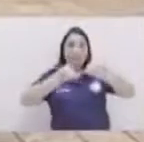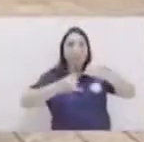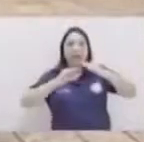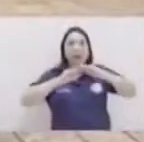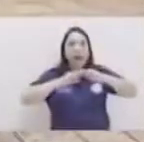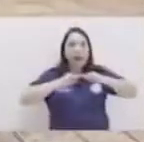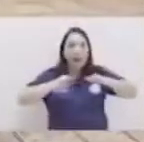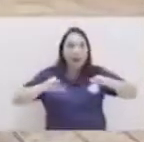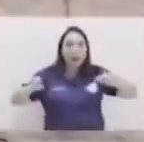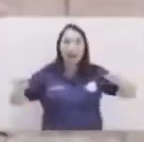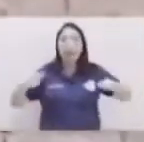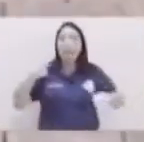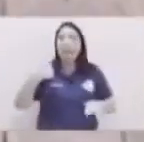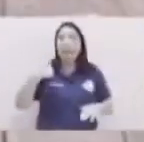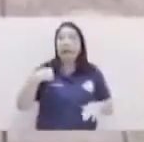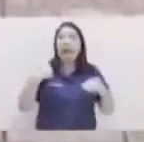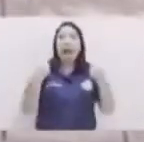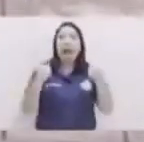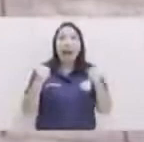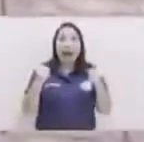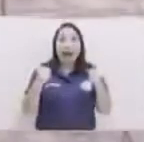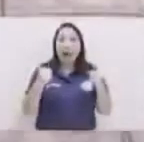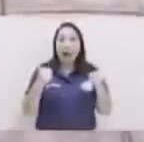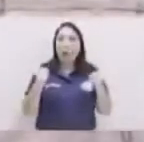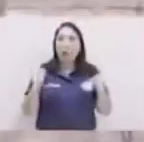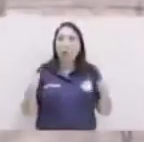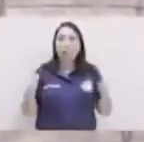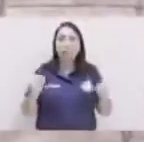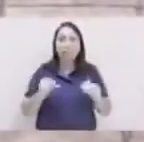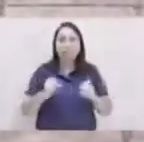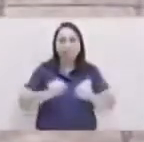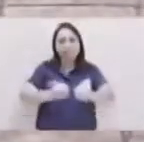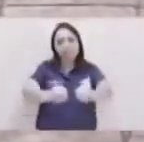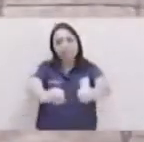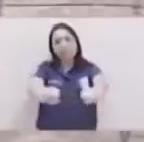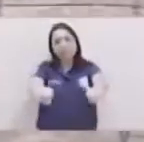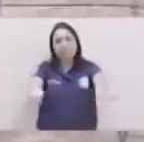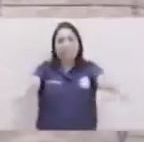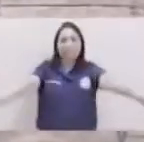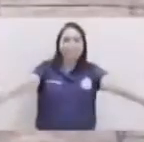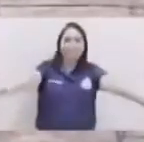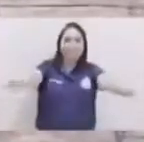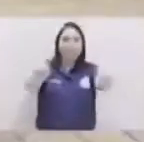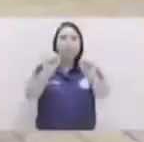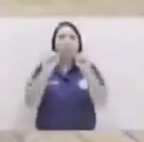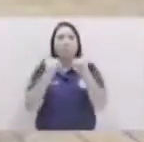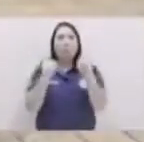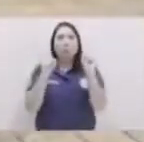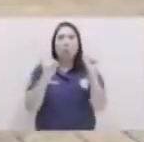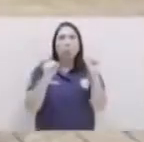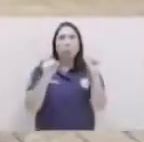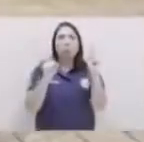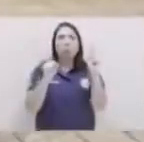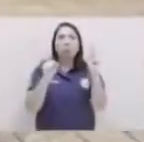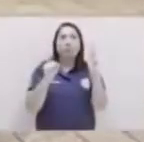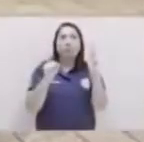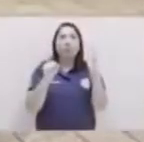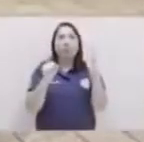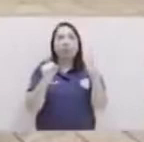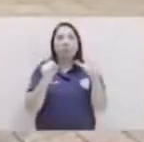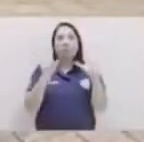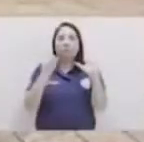calma, realizo estiramientos. Recuérdate que tú puedes contar hasta 10 u 12.